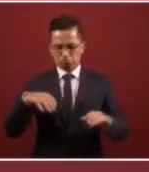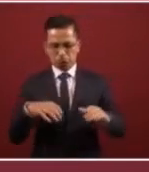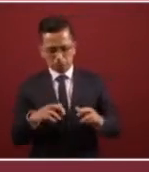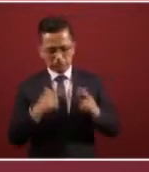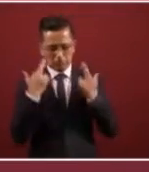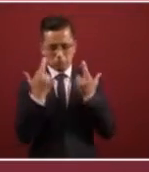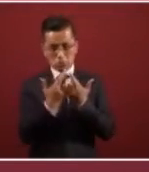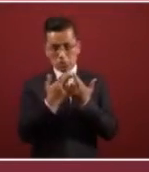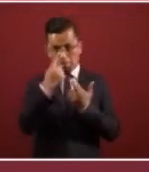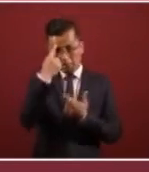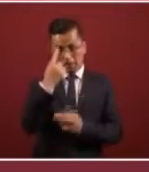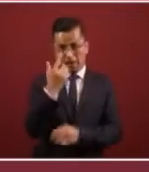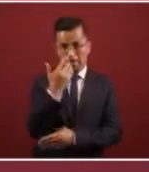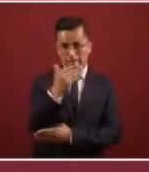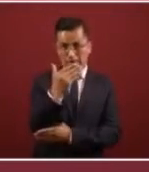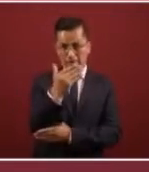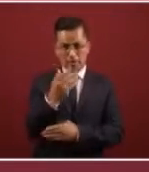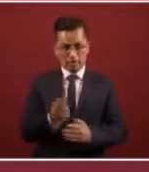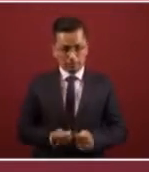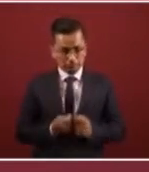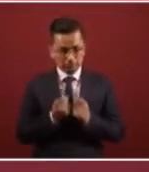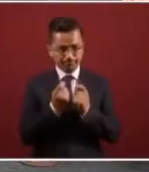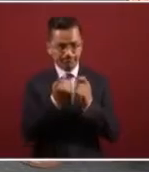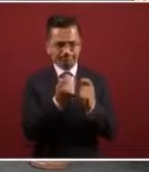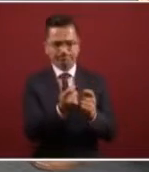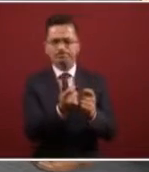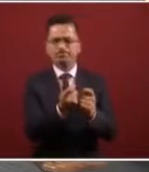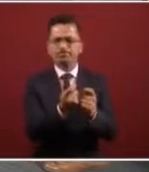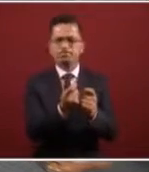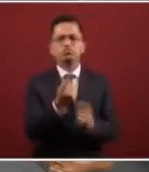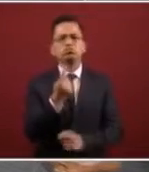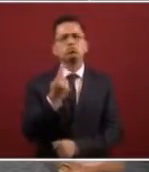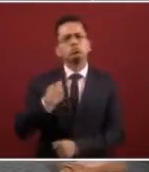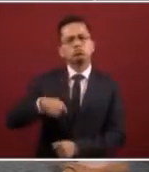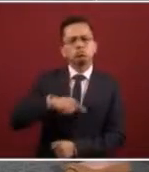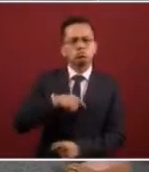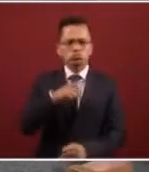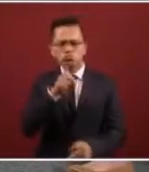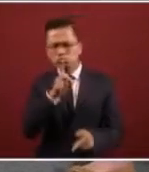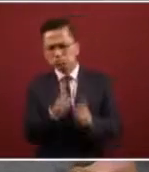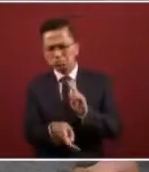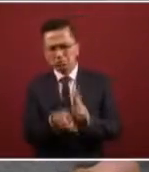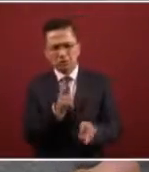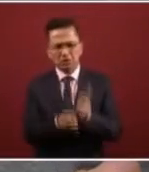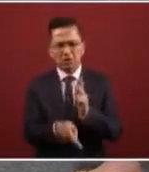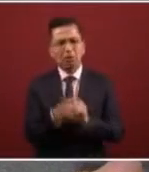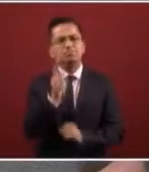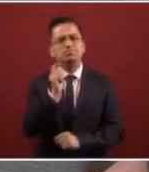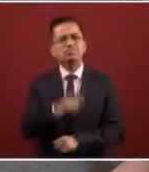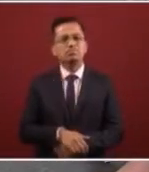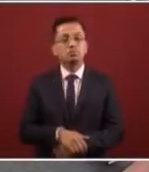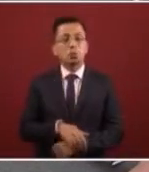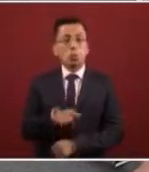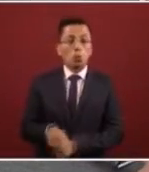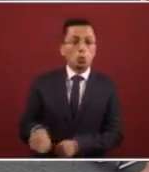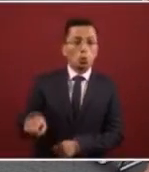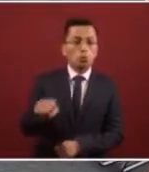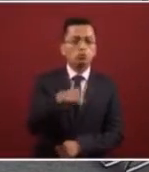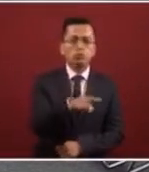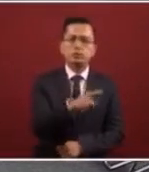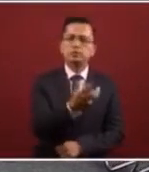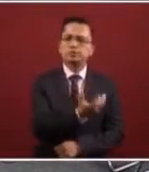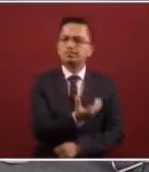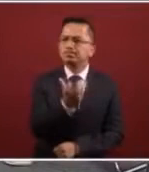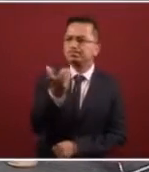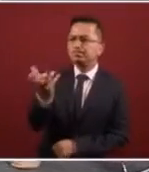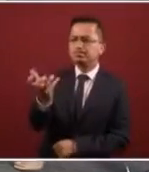iban ustedes a representar a México